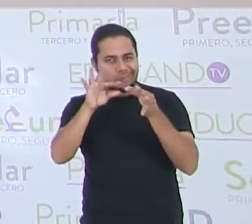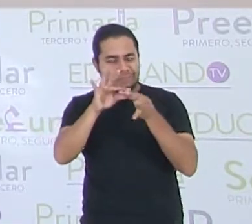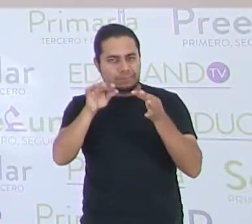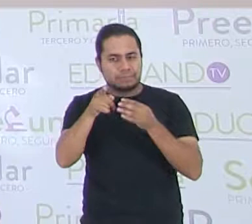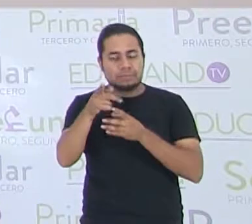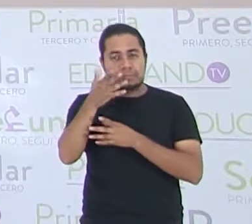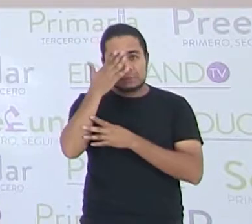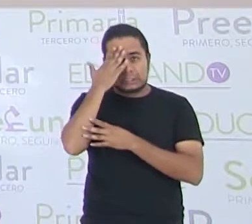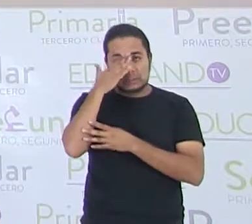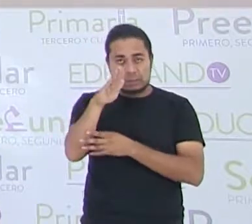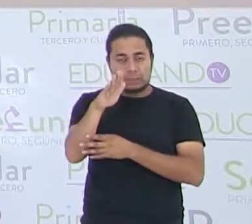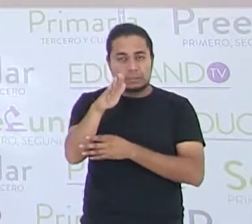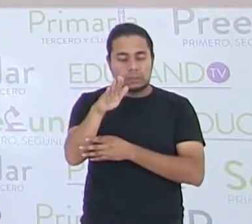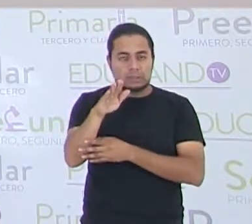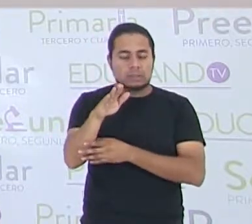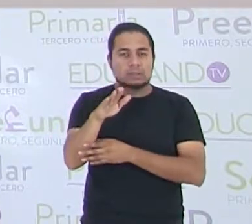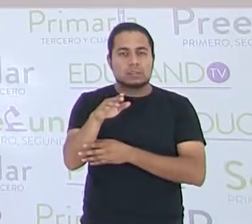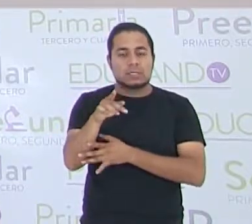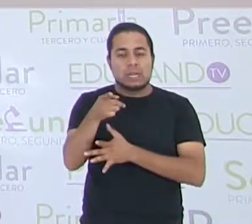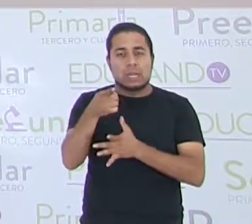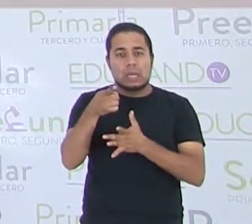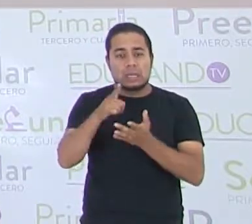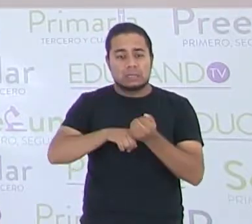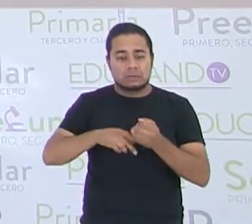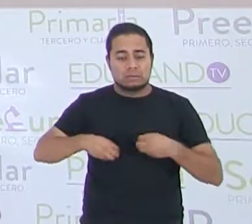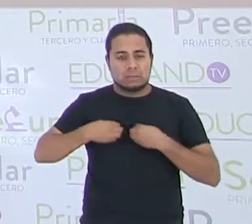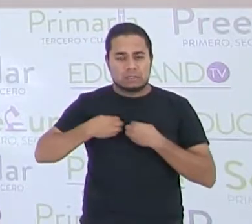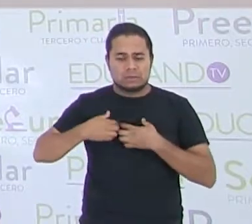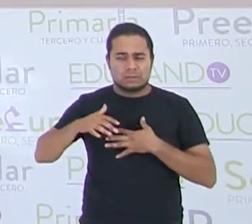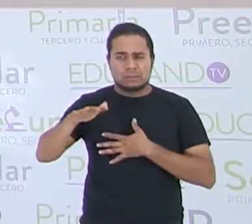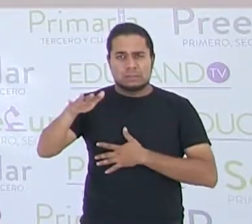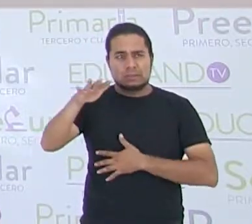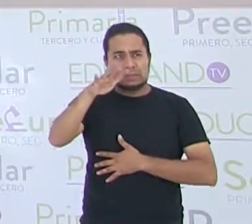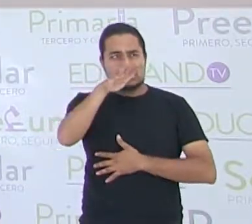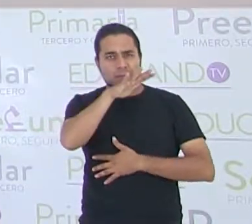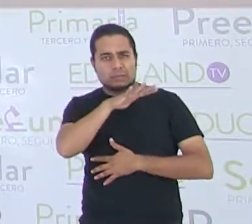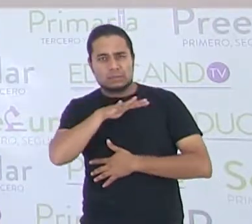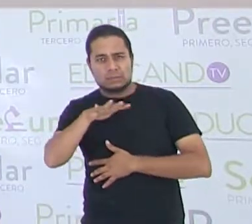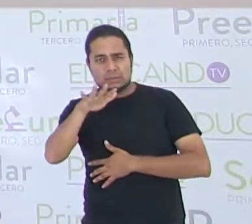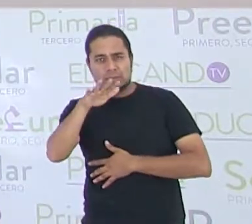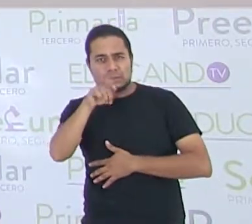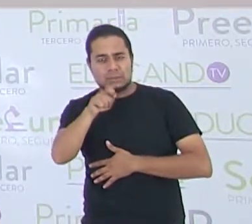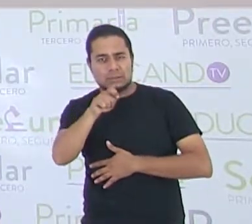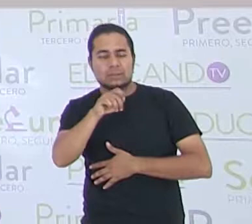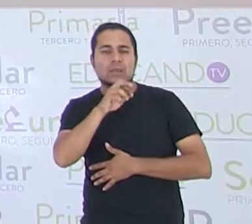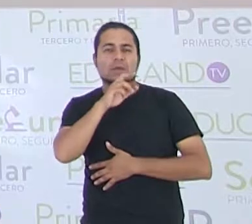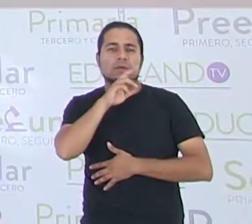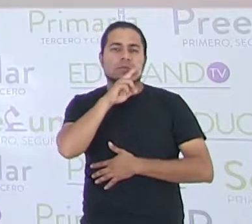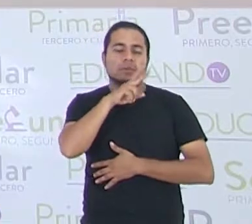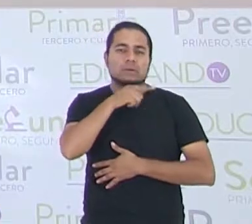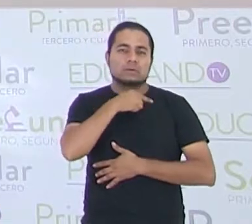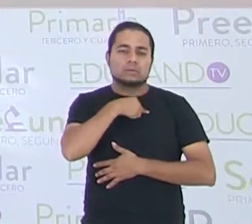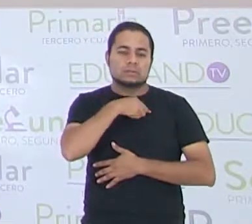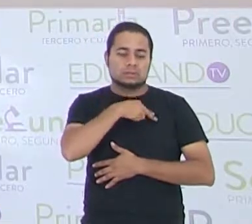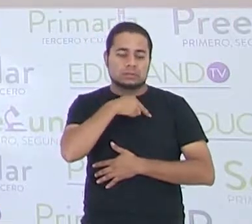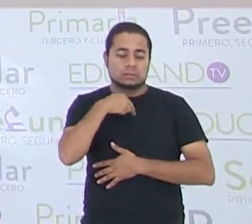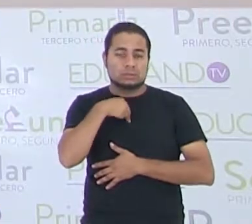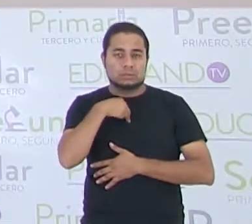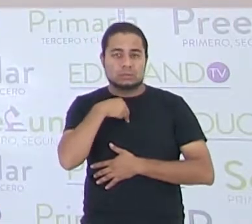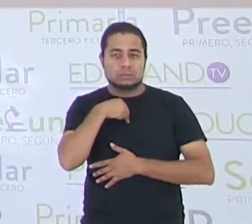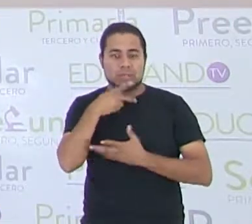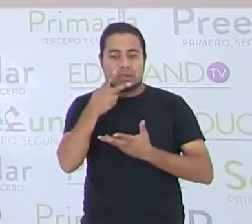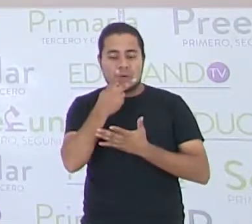ustedes saben, todo en esta vida resulta mucho mejor si nosotros hacemos una